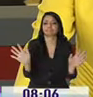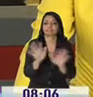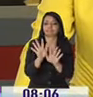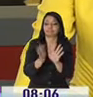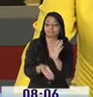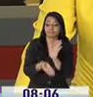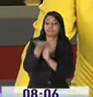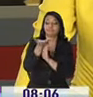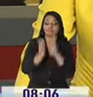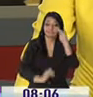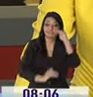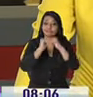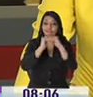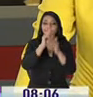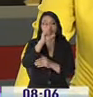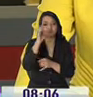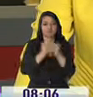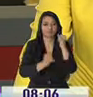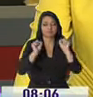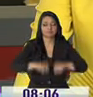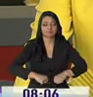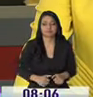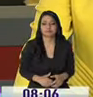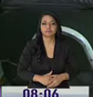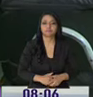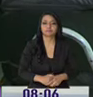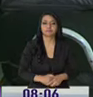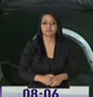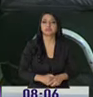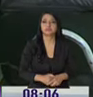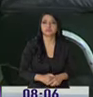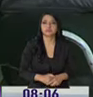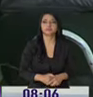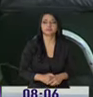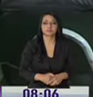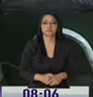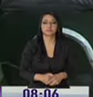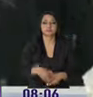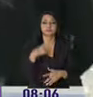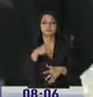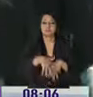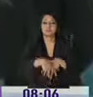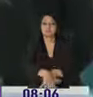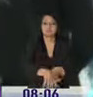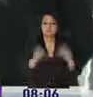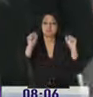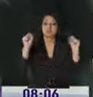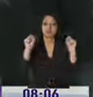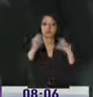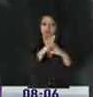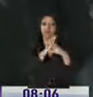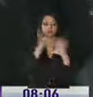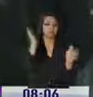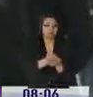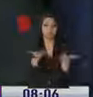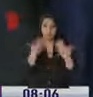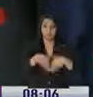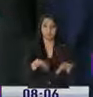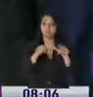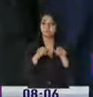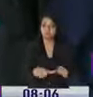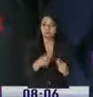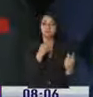debería superar los 30 centavos. Luego del anuncio de la suspensión del paro convocado por los transportistas, continúa el diálogo